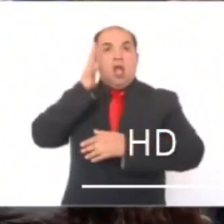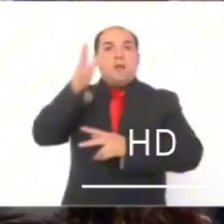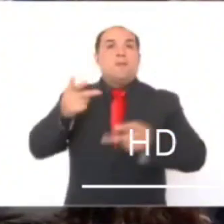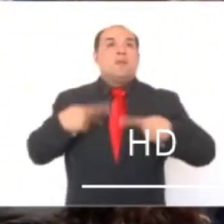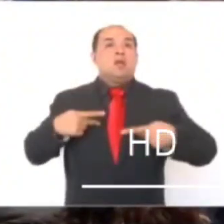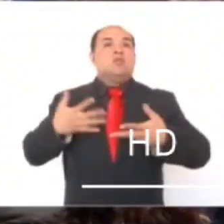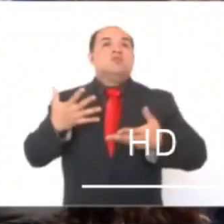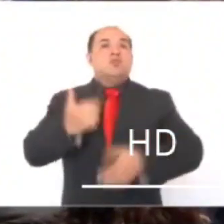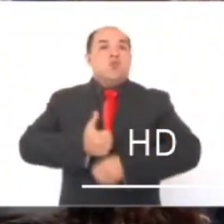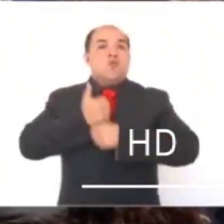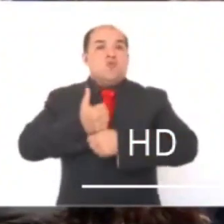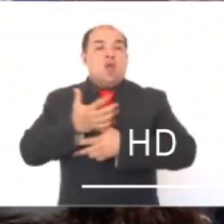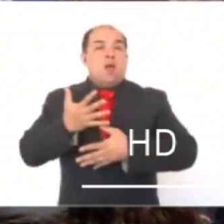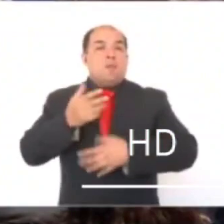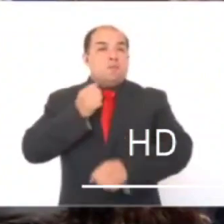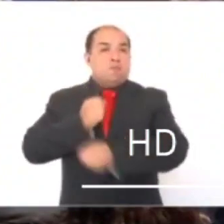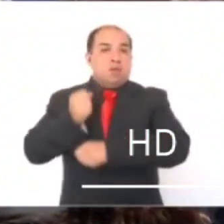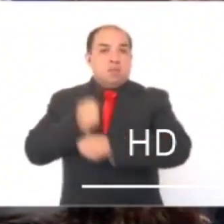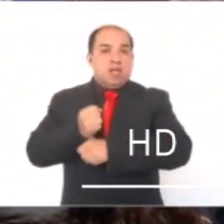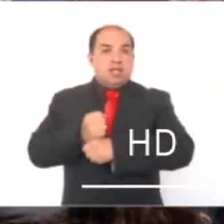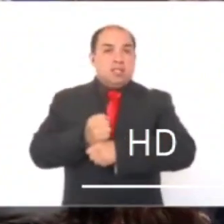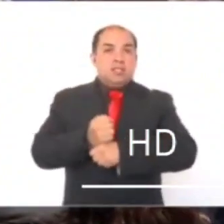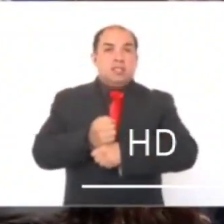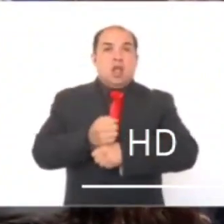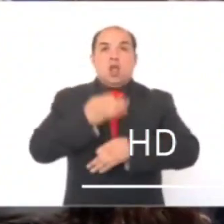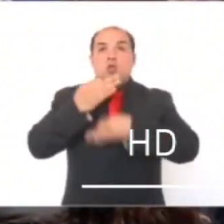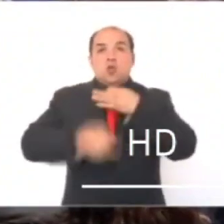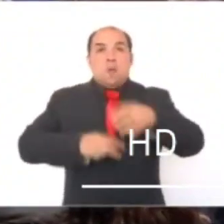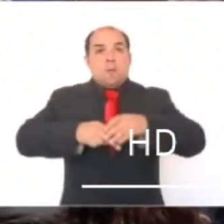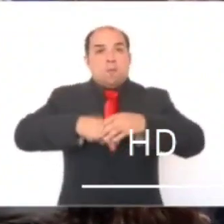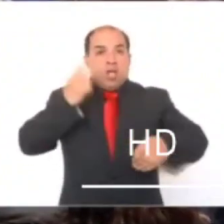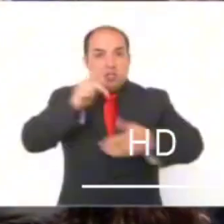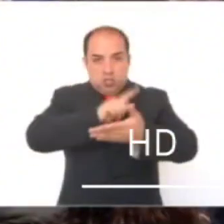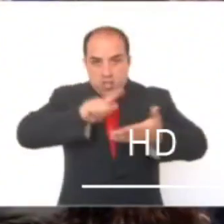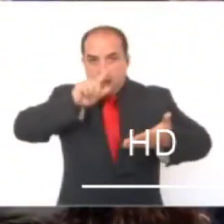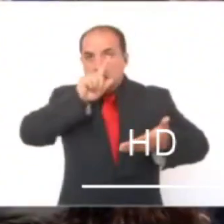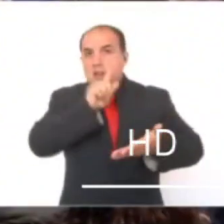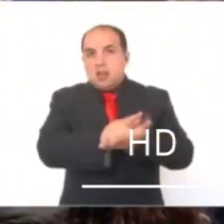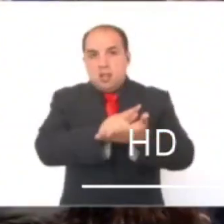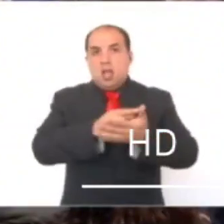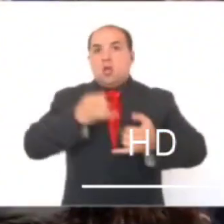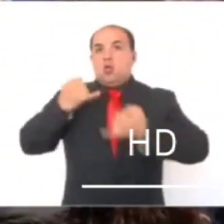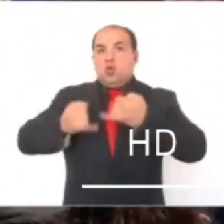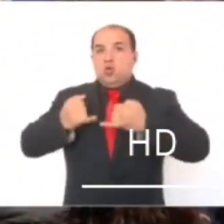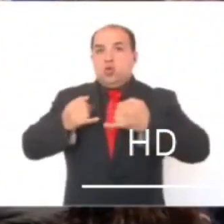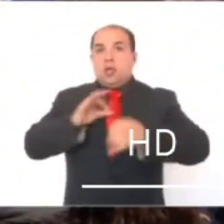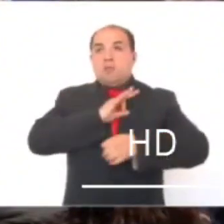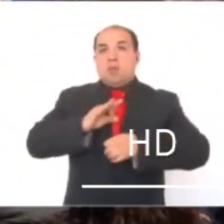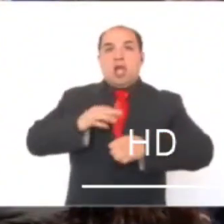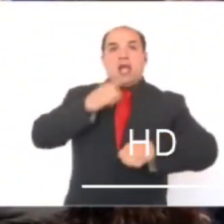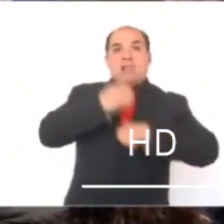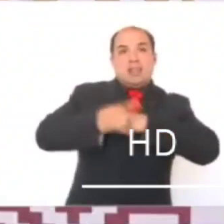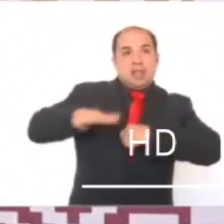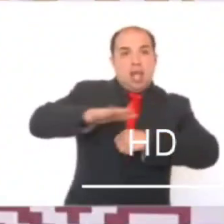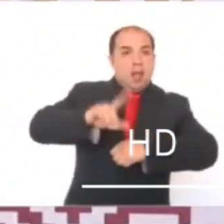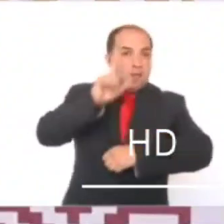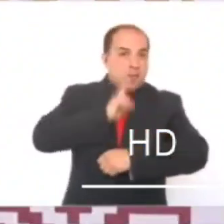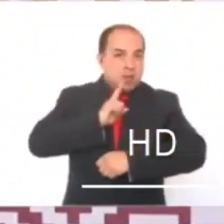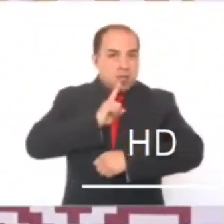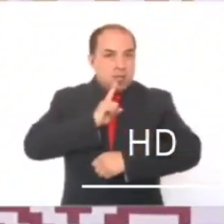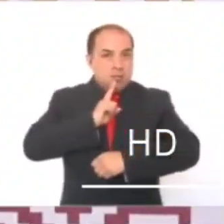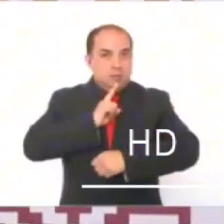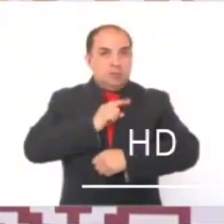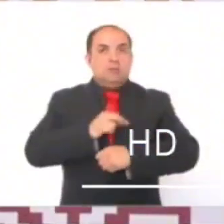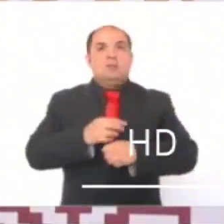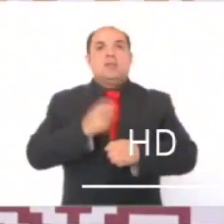víctimas es llenar todas las lagunas legales y jurídicas que las pueden perjudicar.